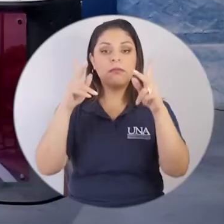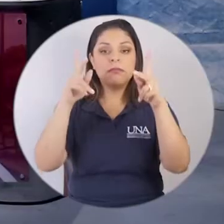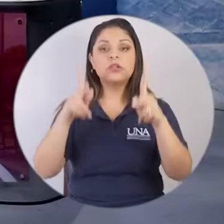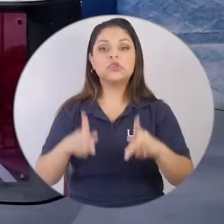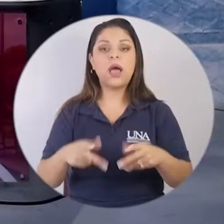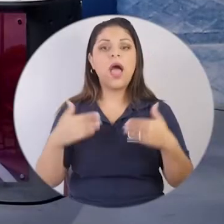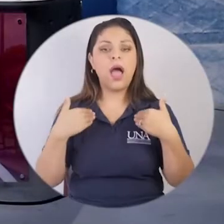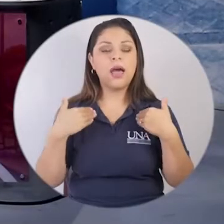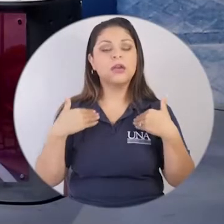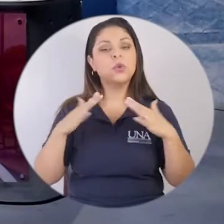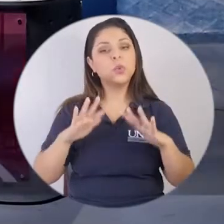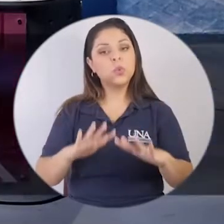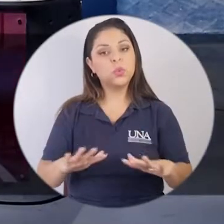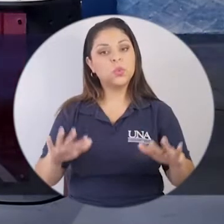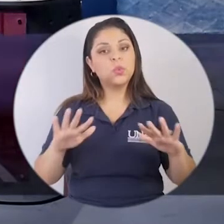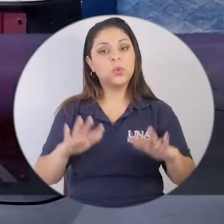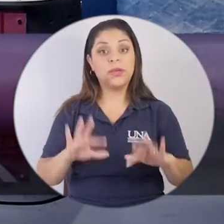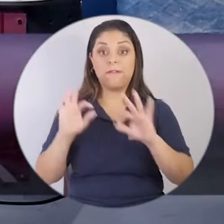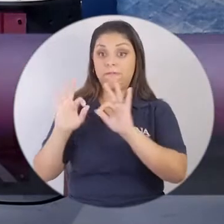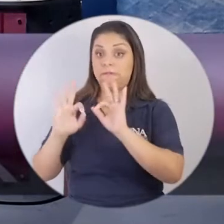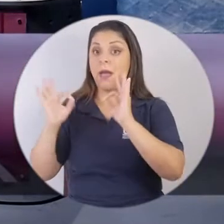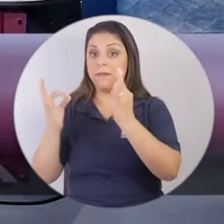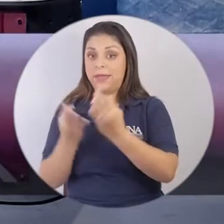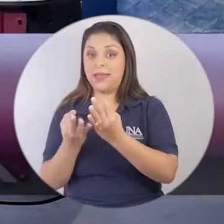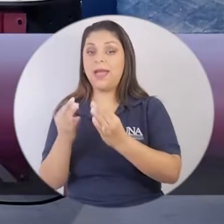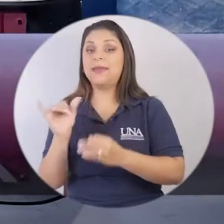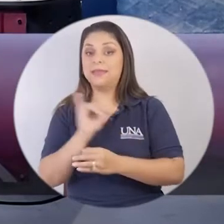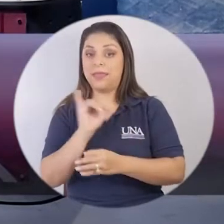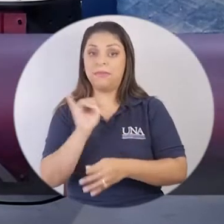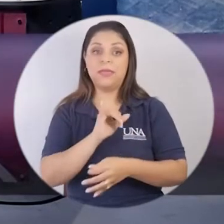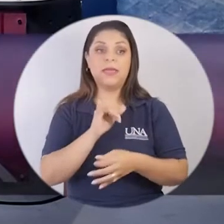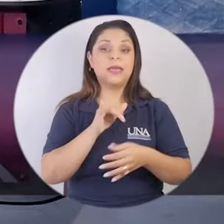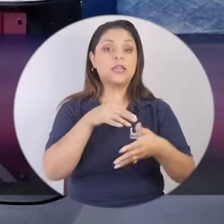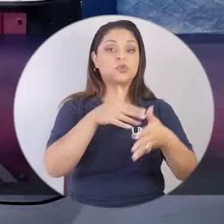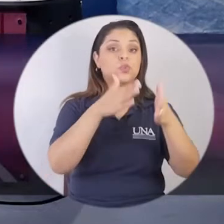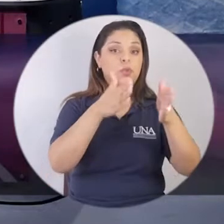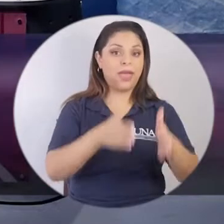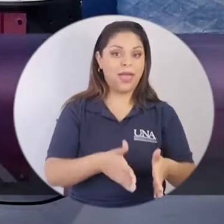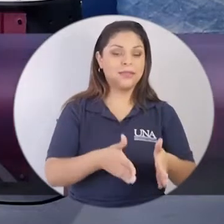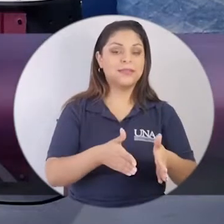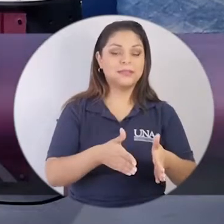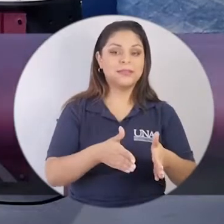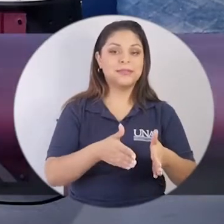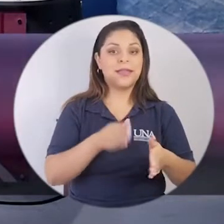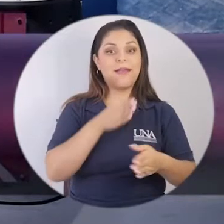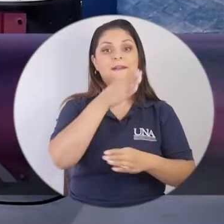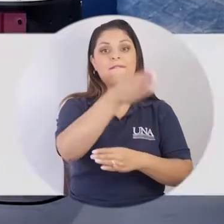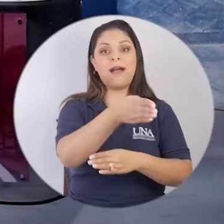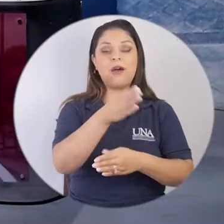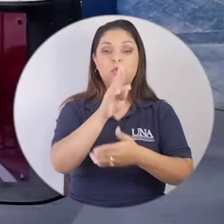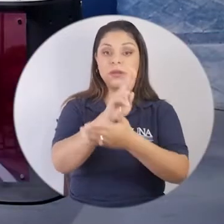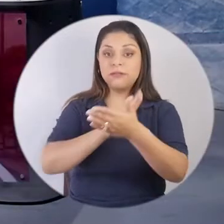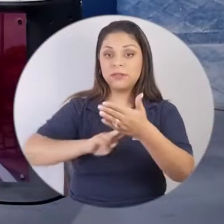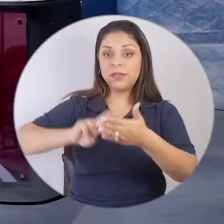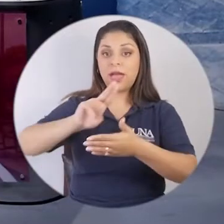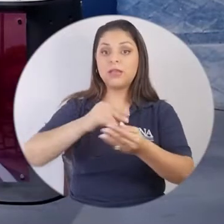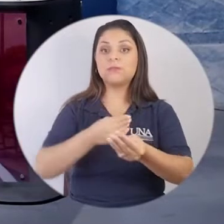tengan la tranquilidad, tanto sus familias como quienes asisten a las universidades públicas, de